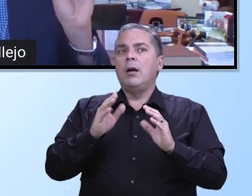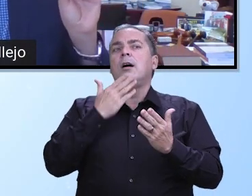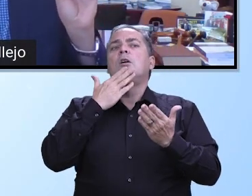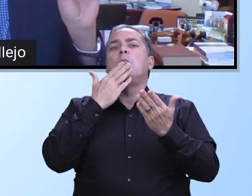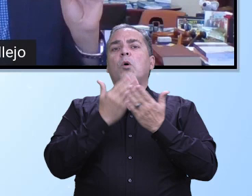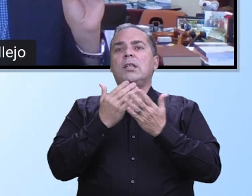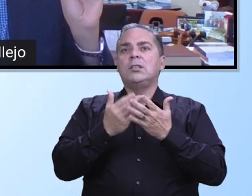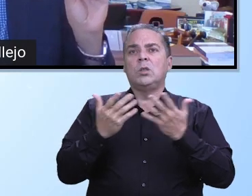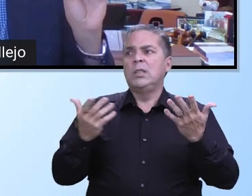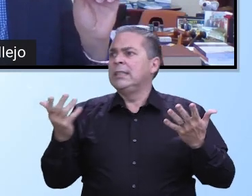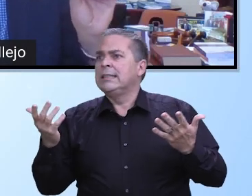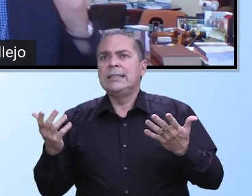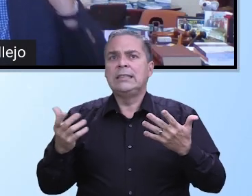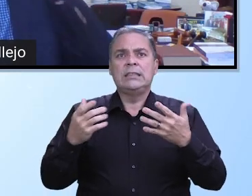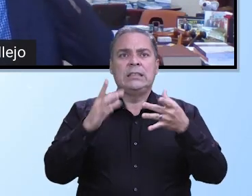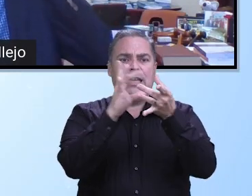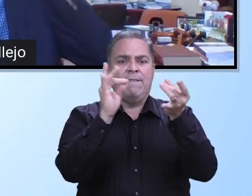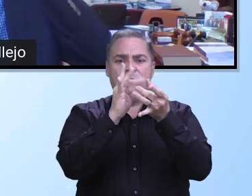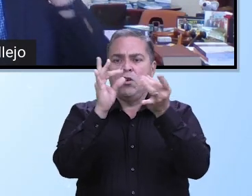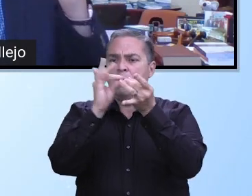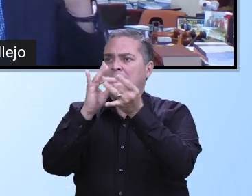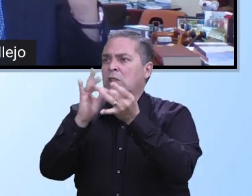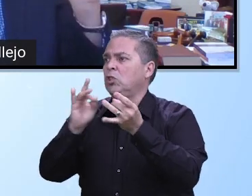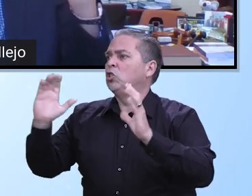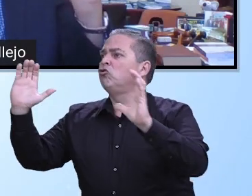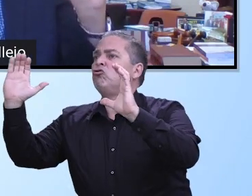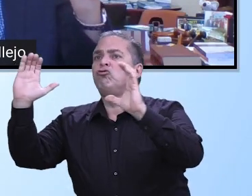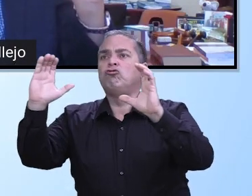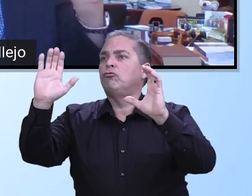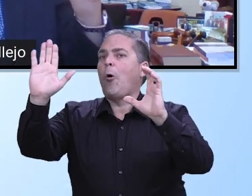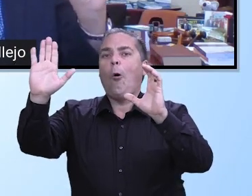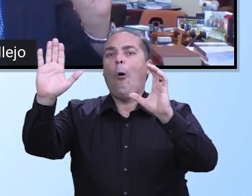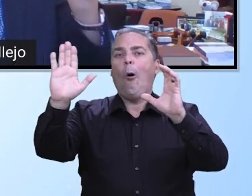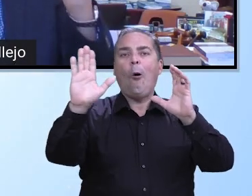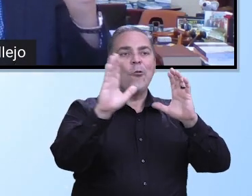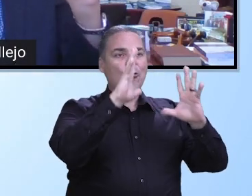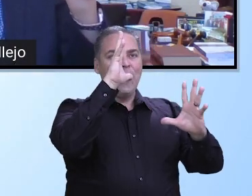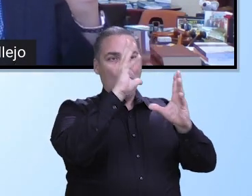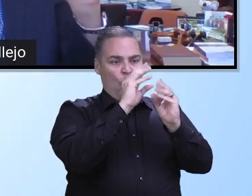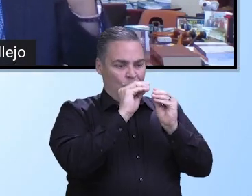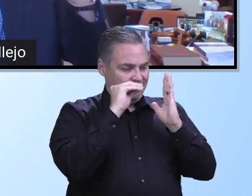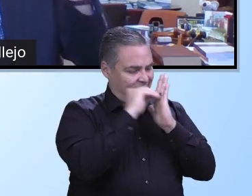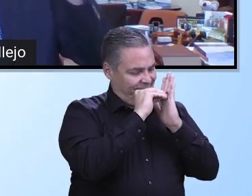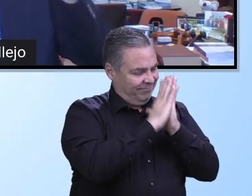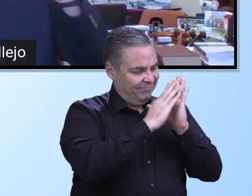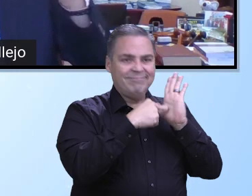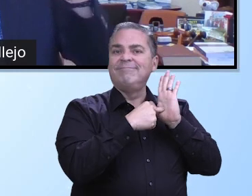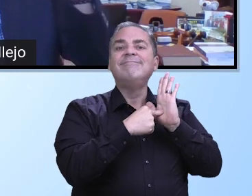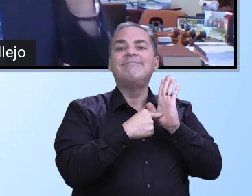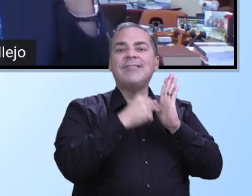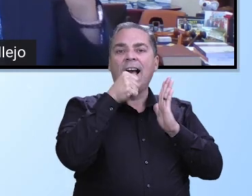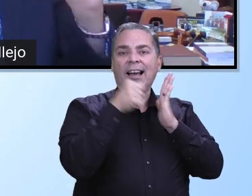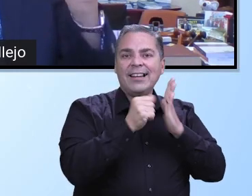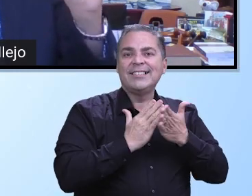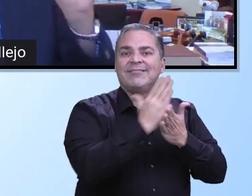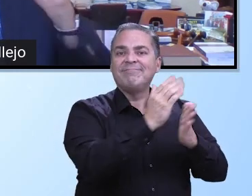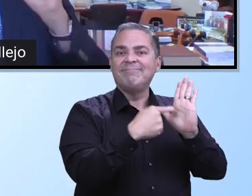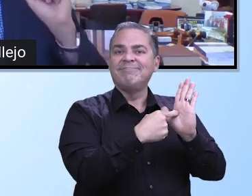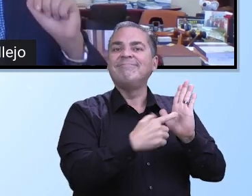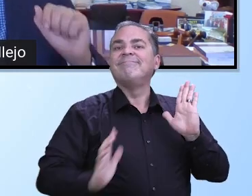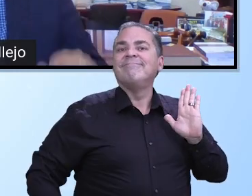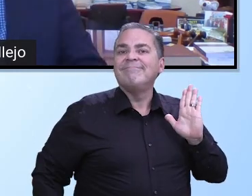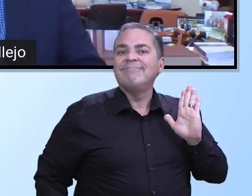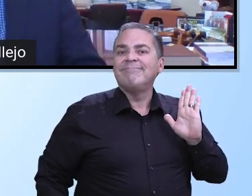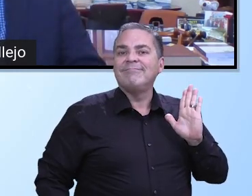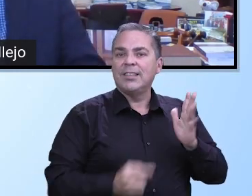porque tiene lo que se llama la Carta de Derechos. Así que otro principio que el tribunal tiene que tener al momento de evaluar estos casos, ¿cuáles son esos derechos